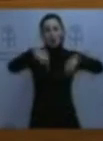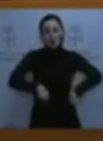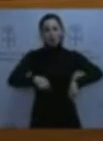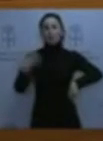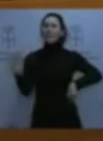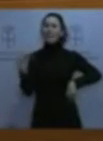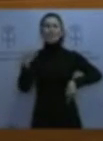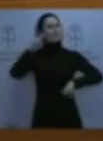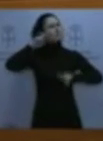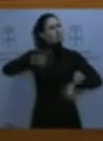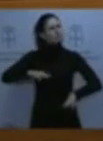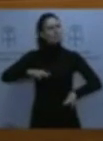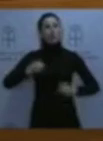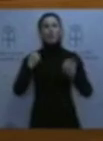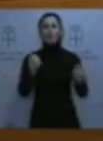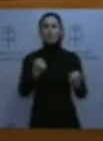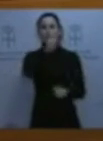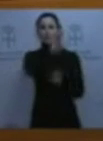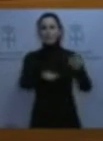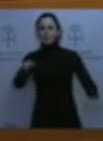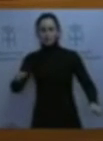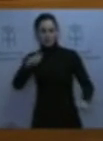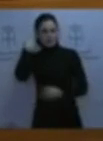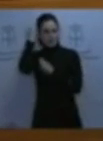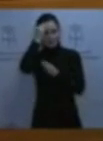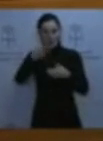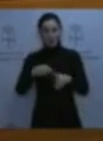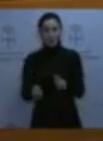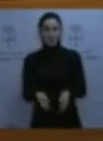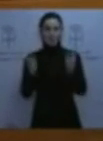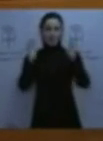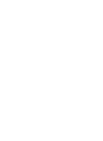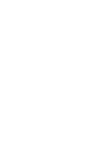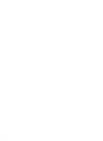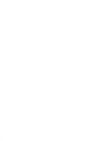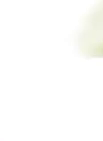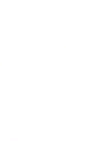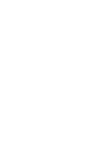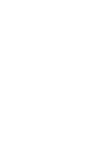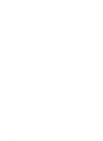merecen un reconocimiento entre las personas que nos consideramos demócratas. Muchas gracias.